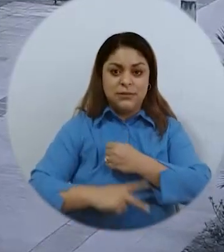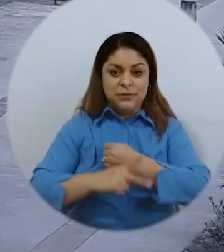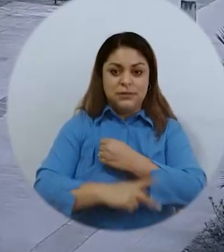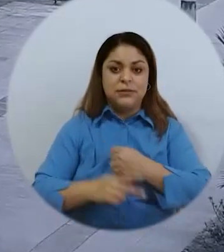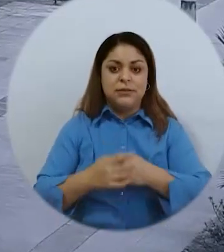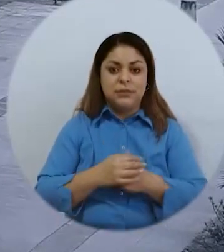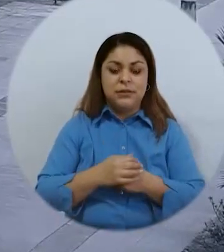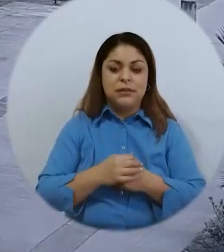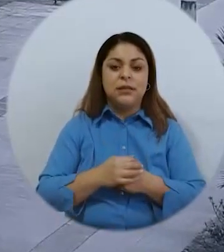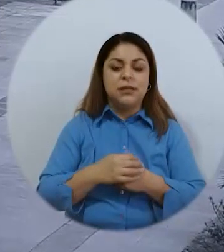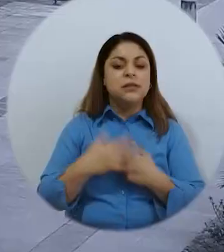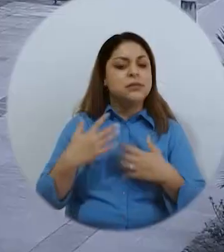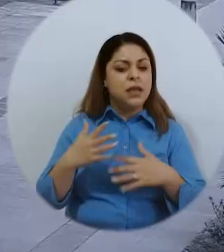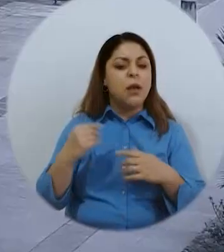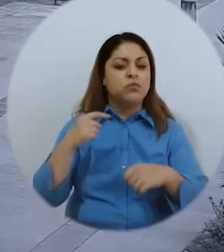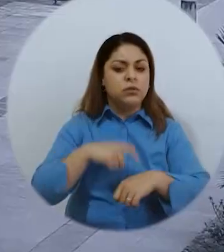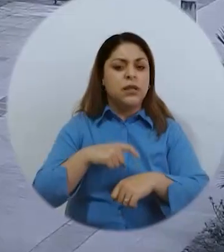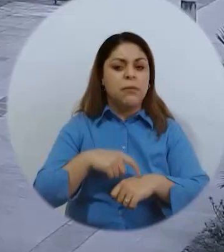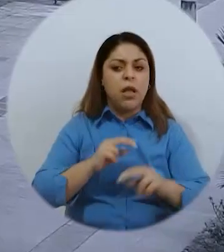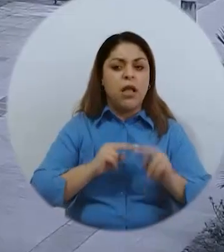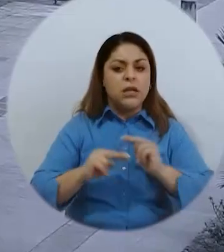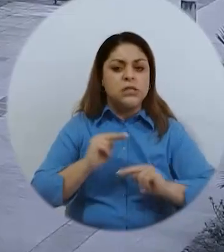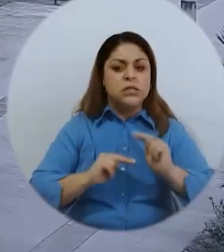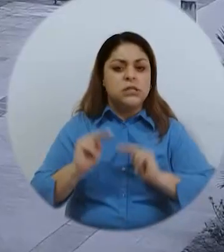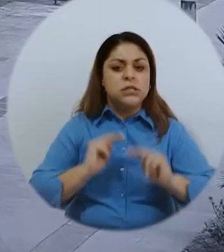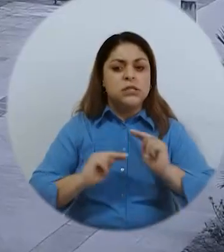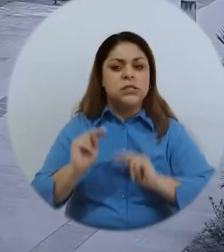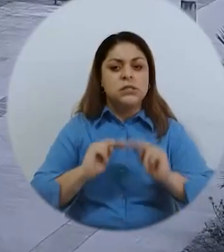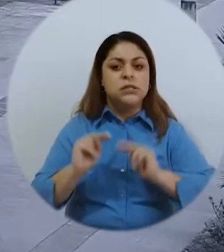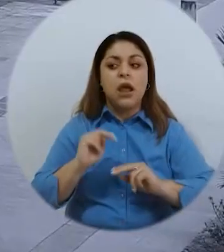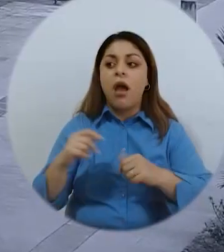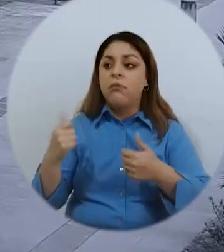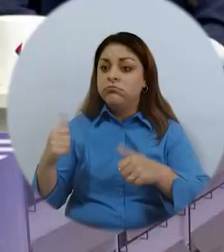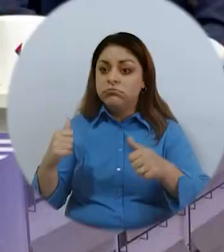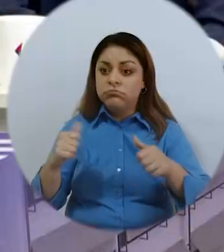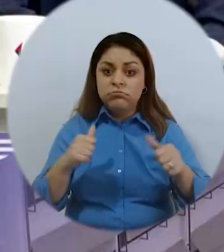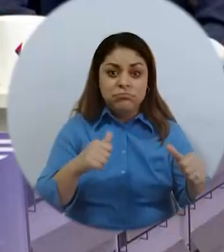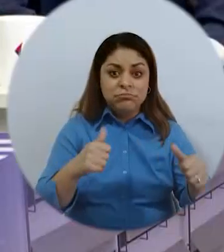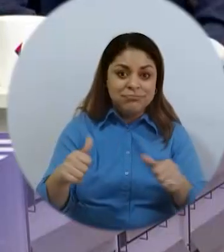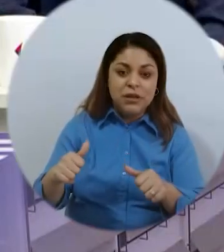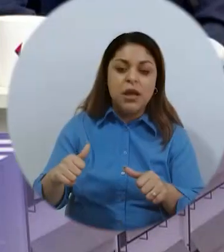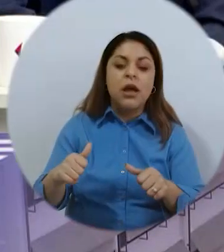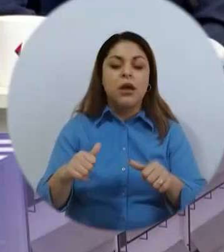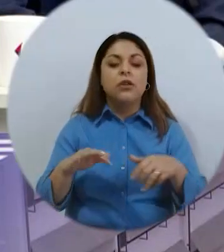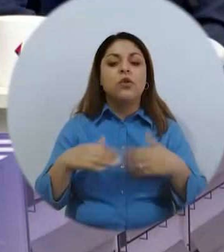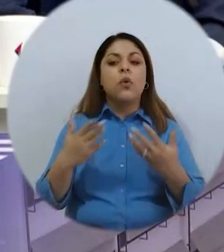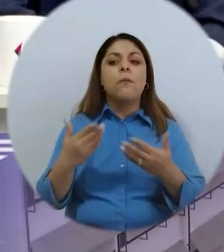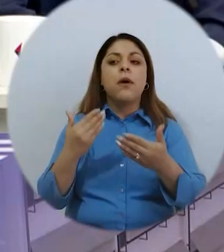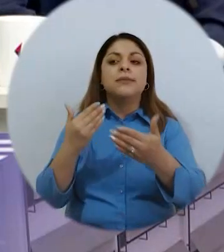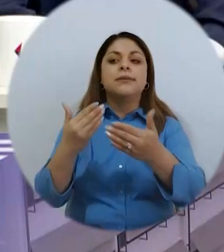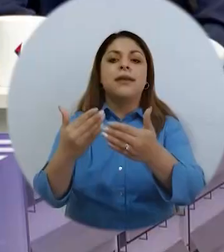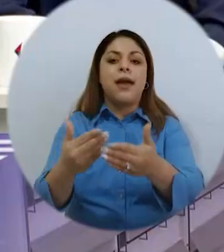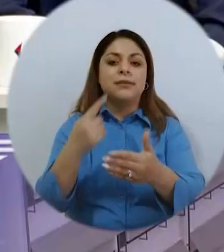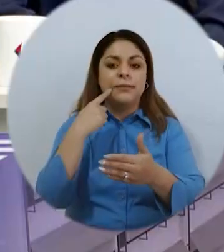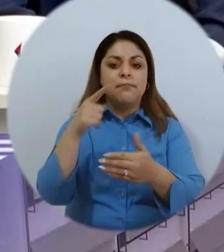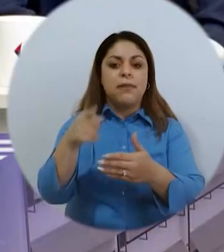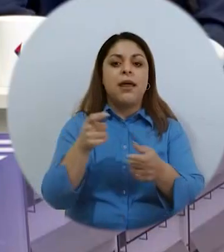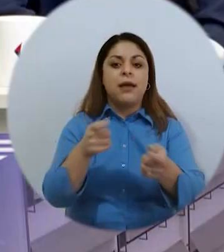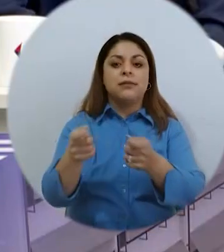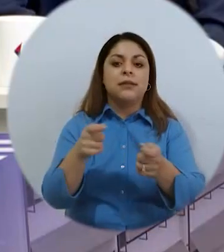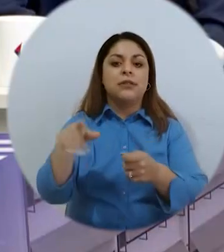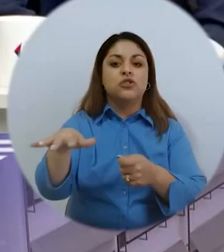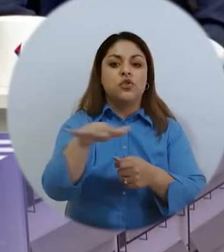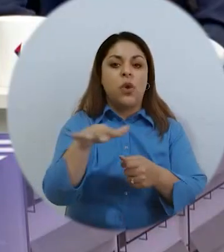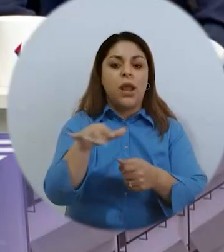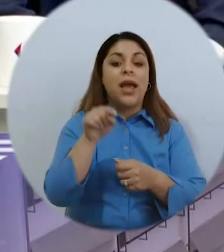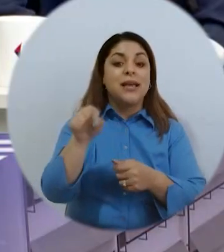países, llevó mucho tiempo también su negociación, lograron ponerse de acuerdo en cómo vamos a acercarnos a una gestión